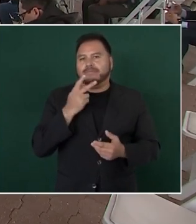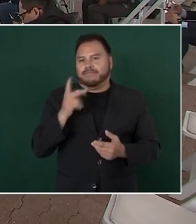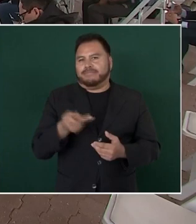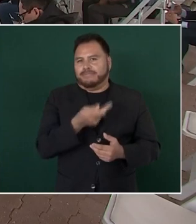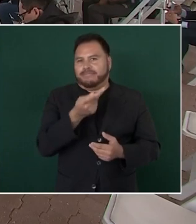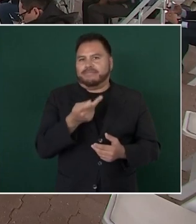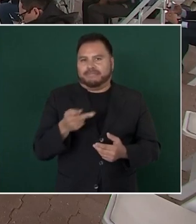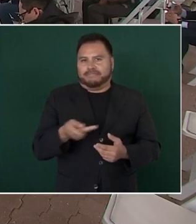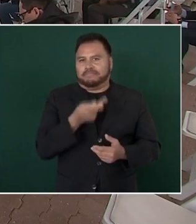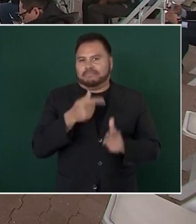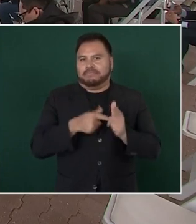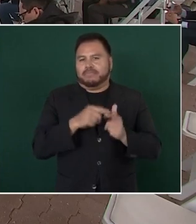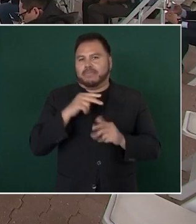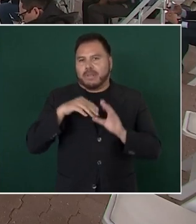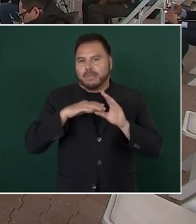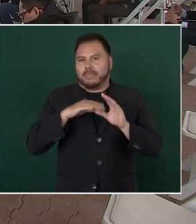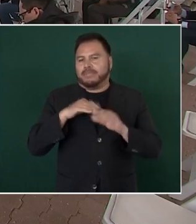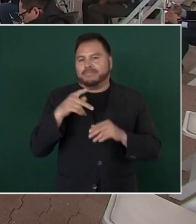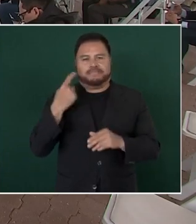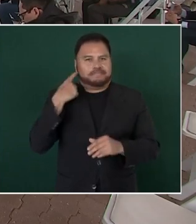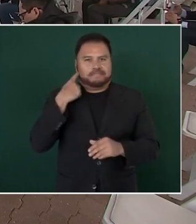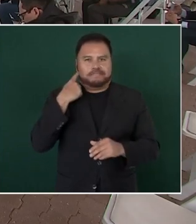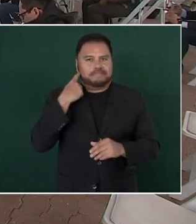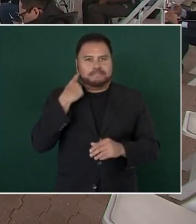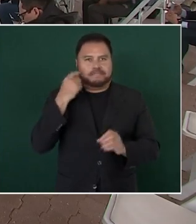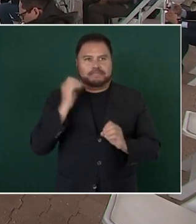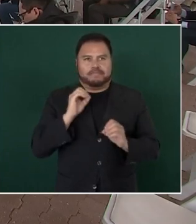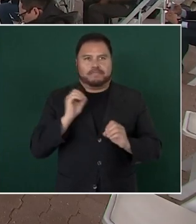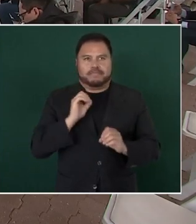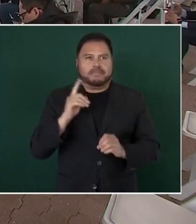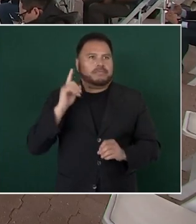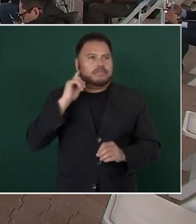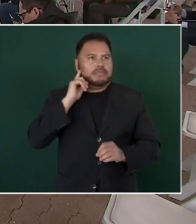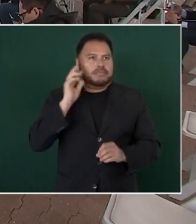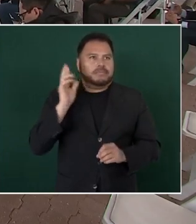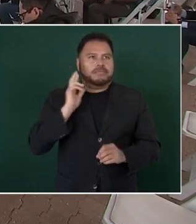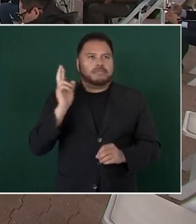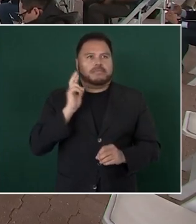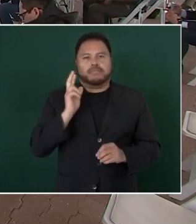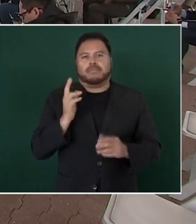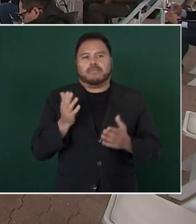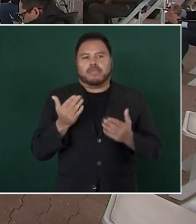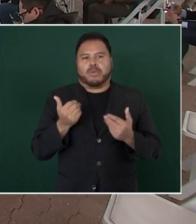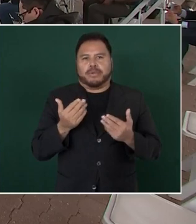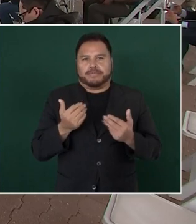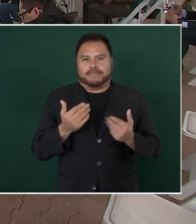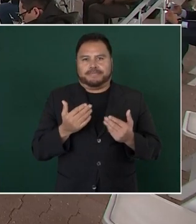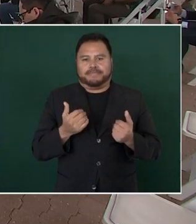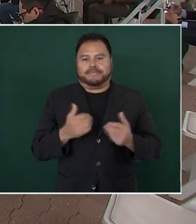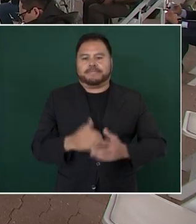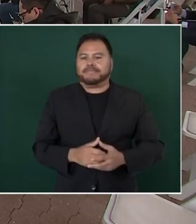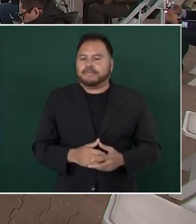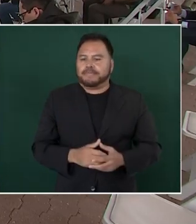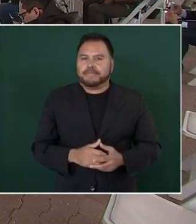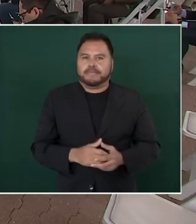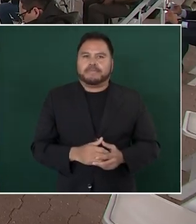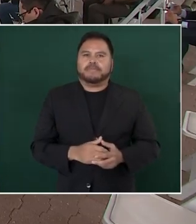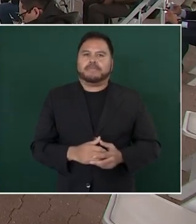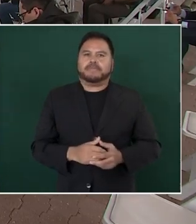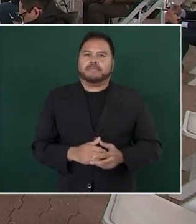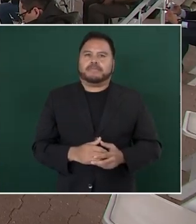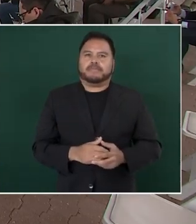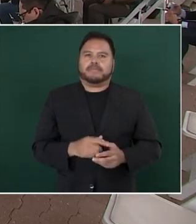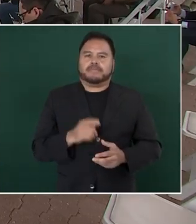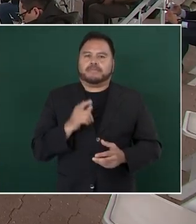ejemplo, aquí al pues hijo del asesino, presunto asesino del Gato Félix, aquí Jorge Han Ron, su hijo Carlos Han